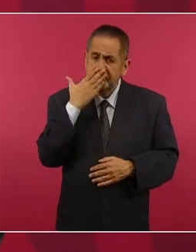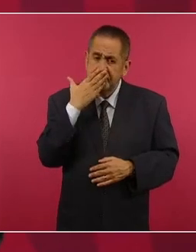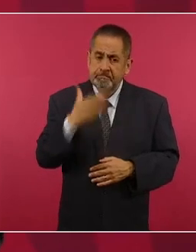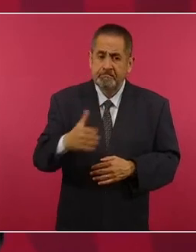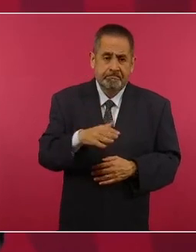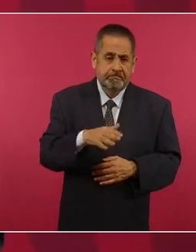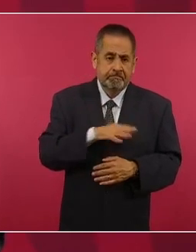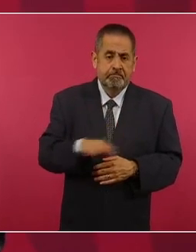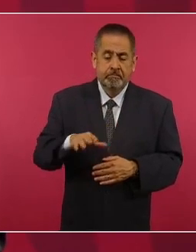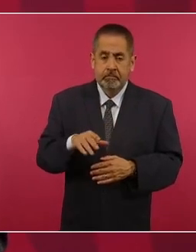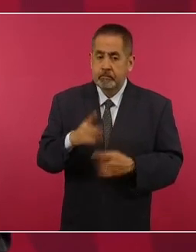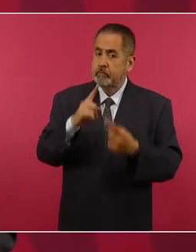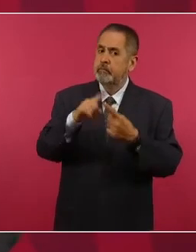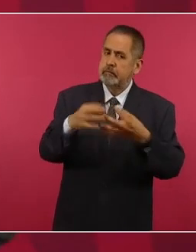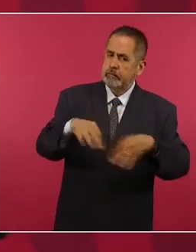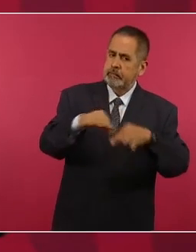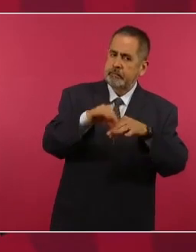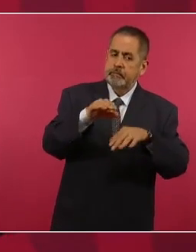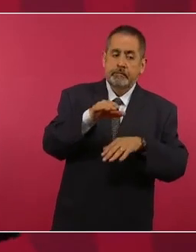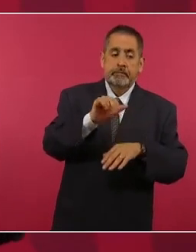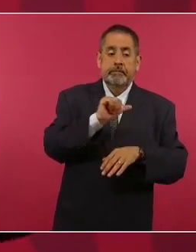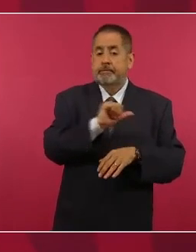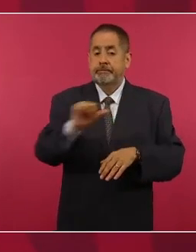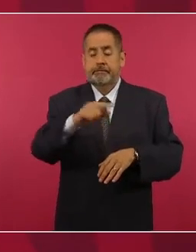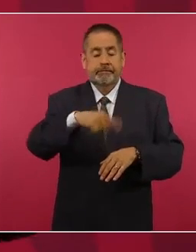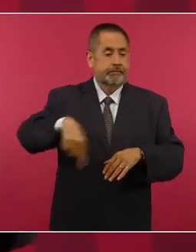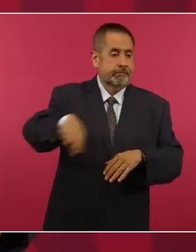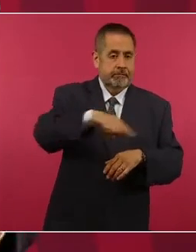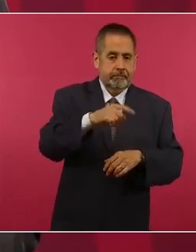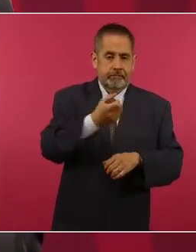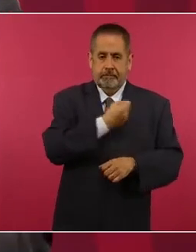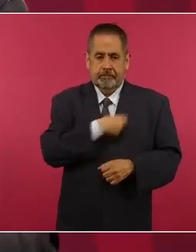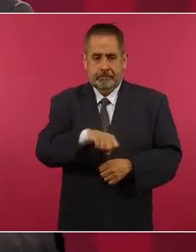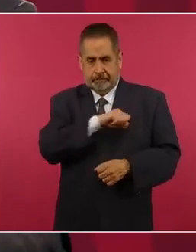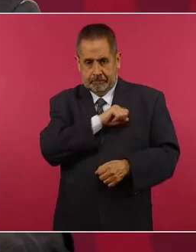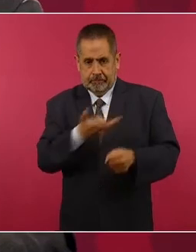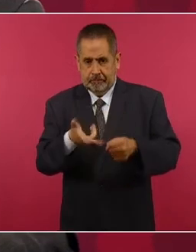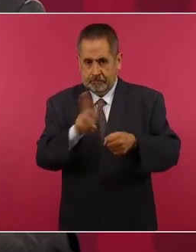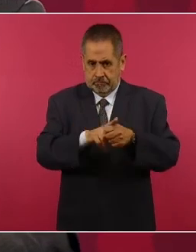del sector salud, pero también de